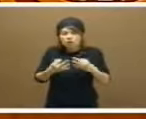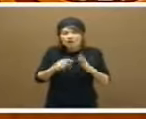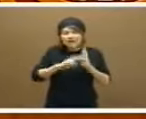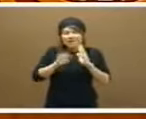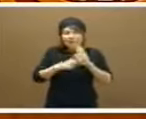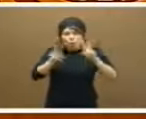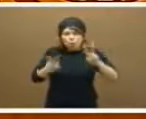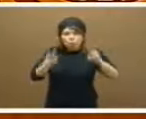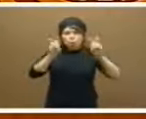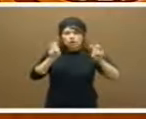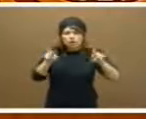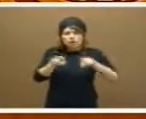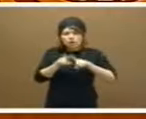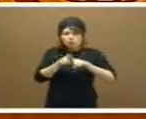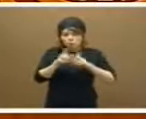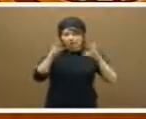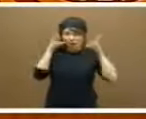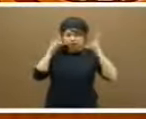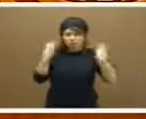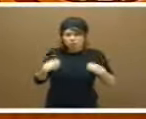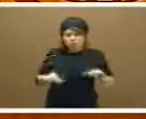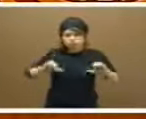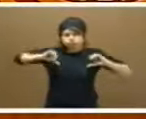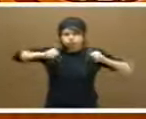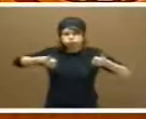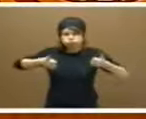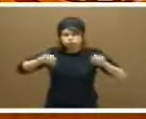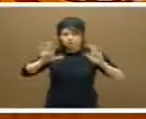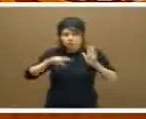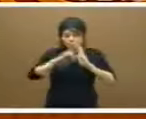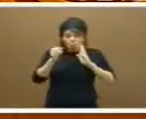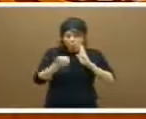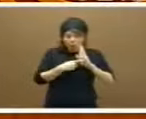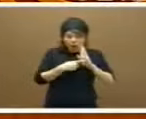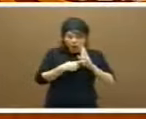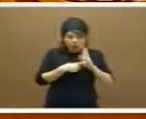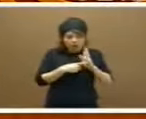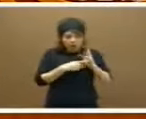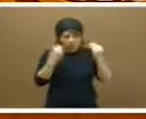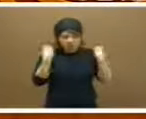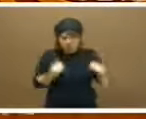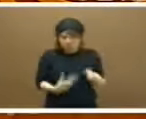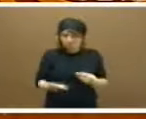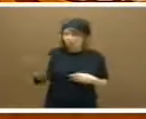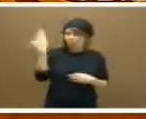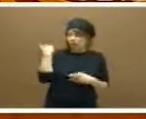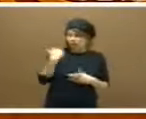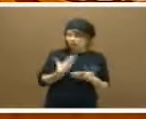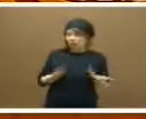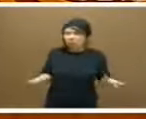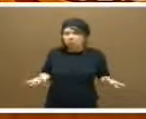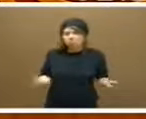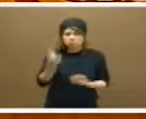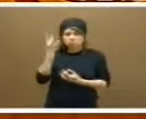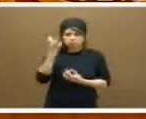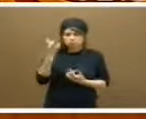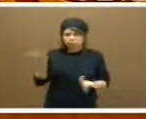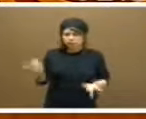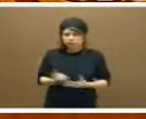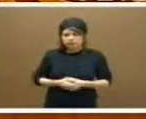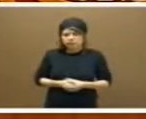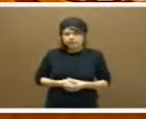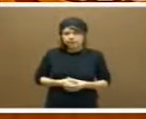ley que ponga en marcha esos consejos. Pero si hacemos otra ley que vaya a correr la misma suerte que las que ya hay, pues entonces para ese viaje no necesitamos